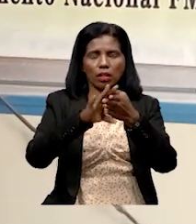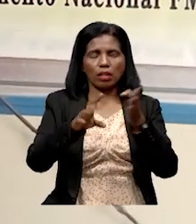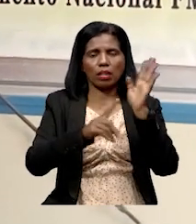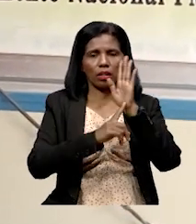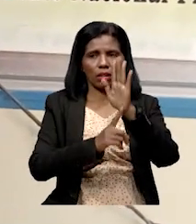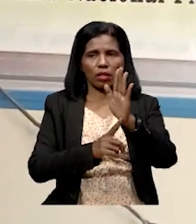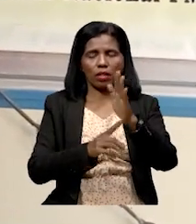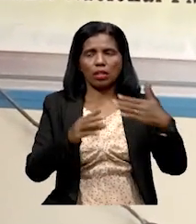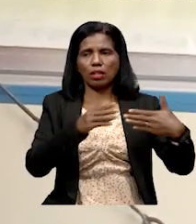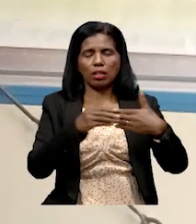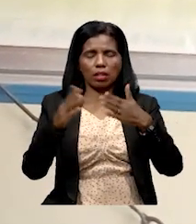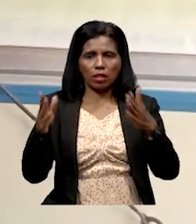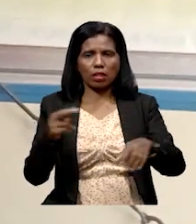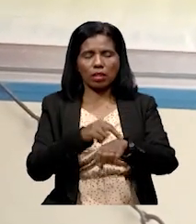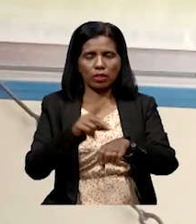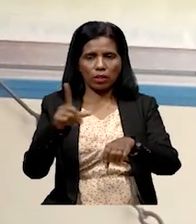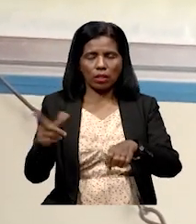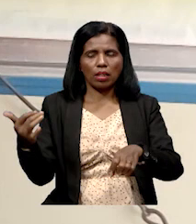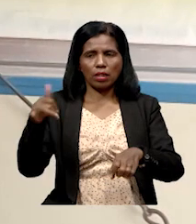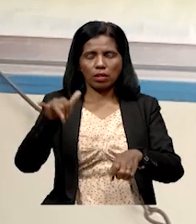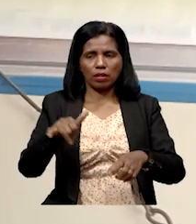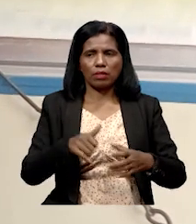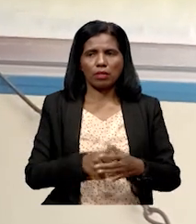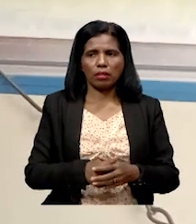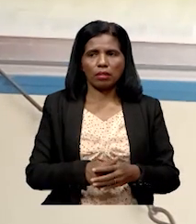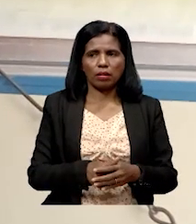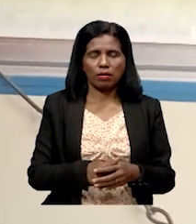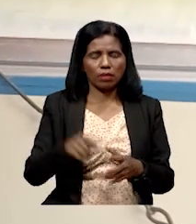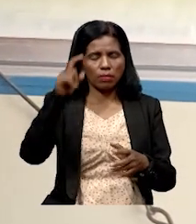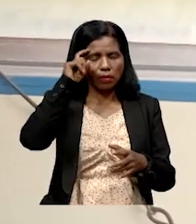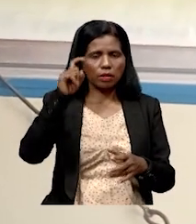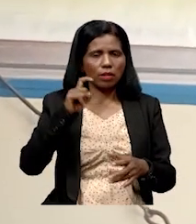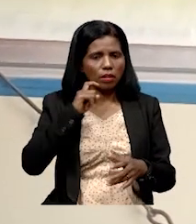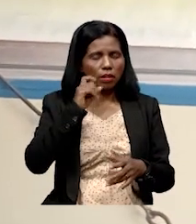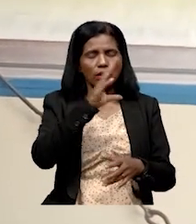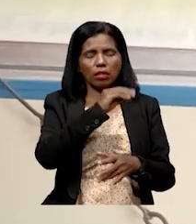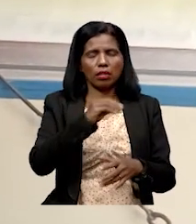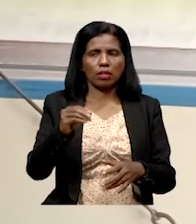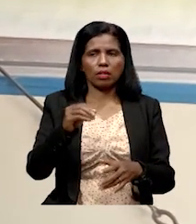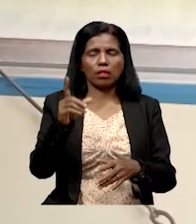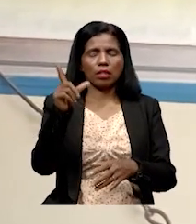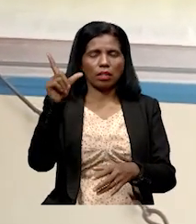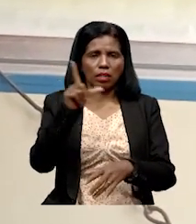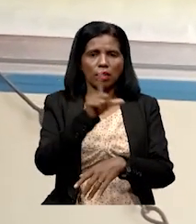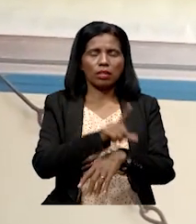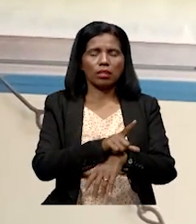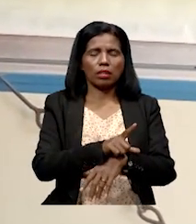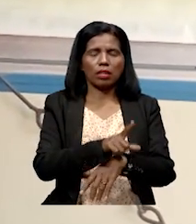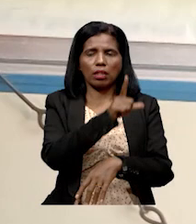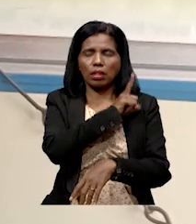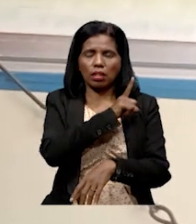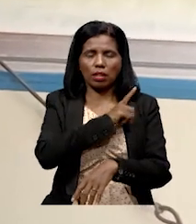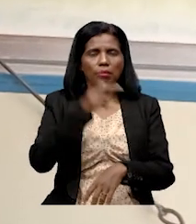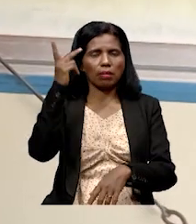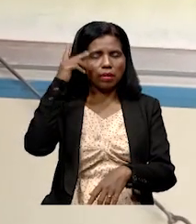va el líder nacional, si era. Va, Mau Horta, Mau Sanana, General Lere, primer ministro, para dar un